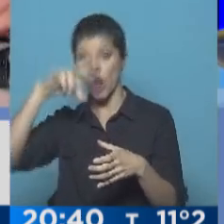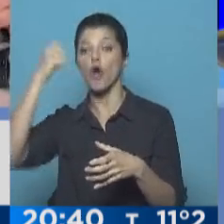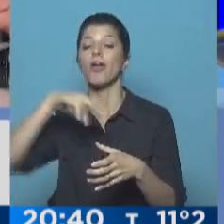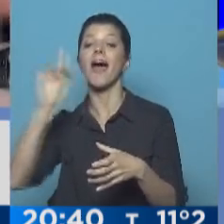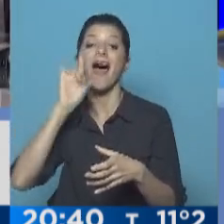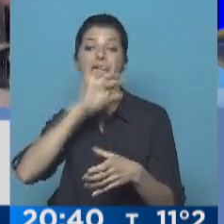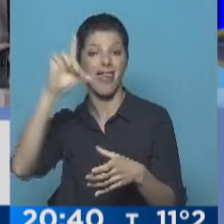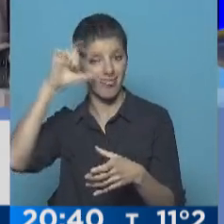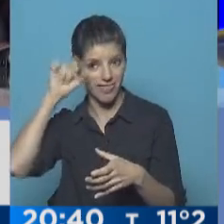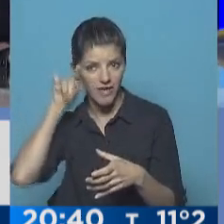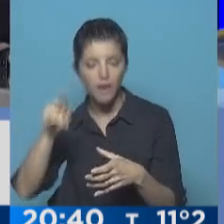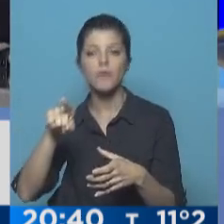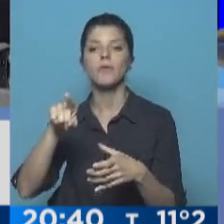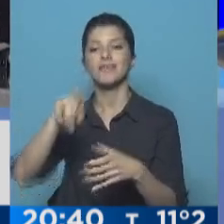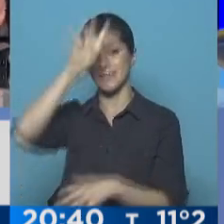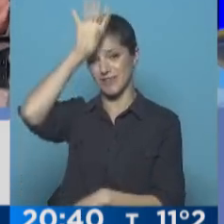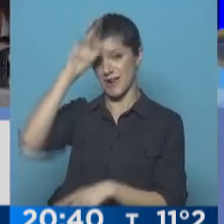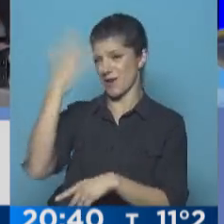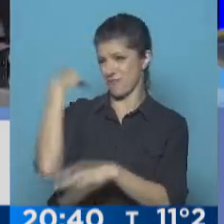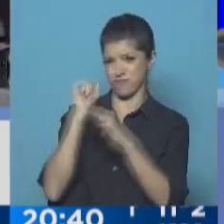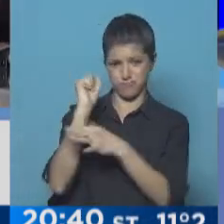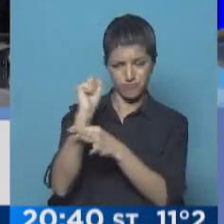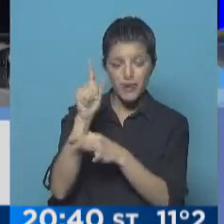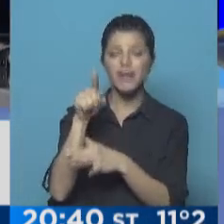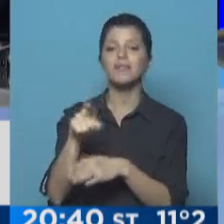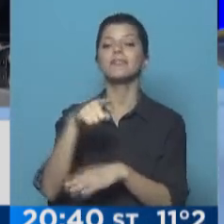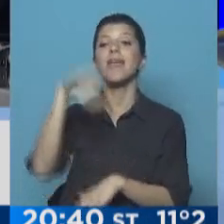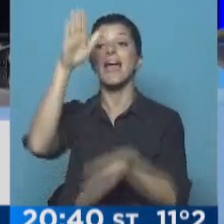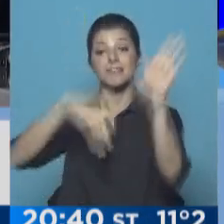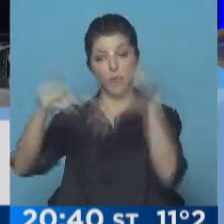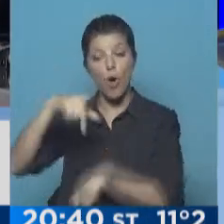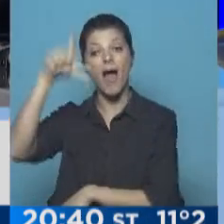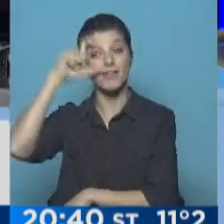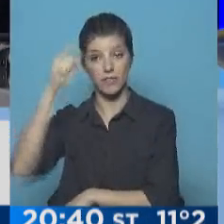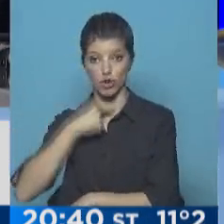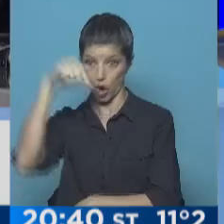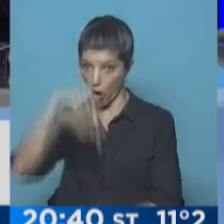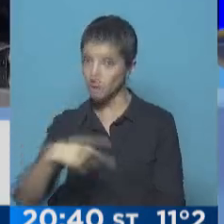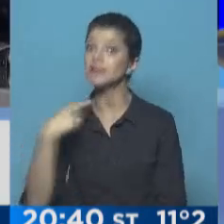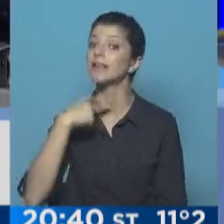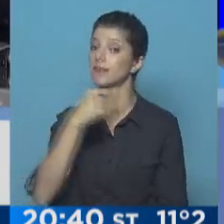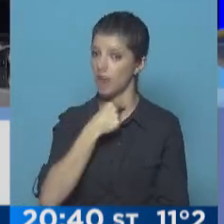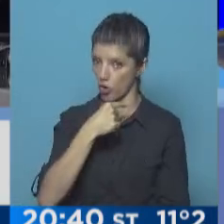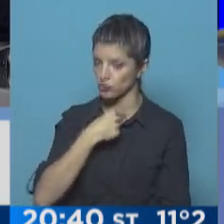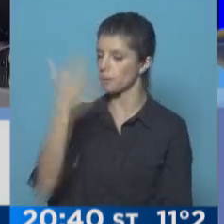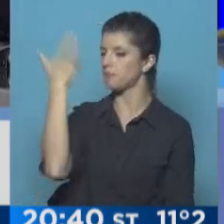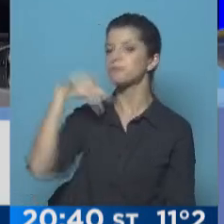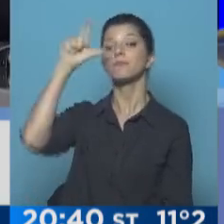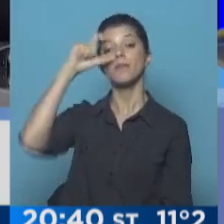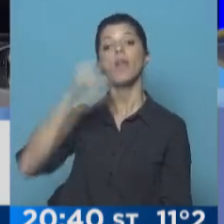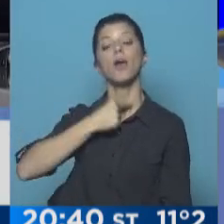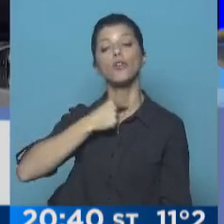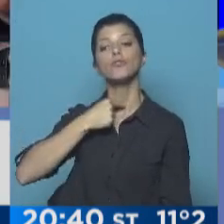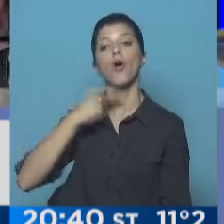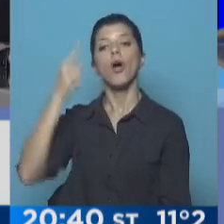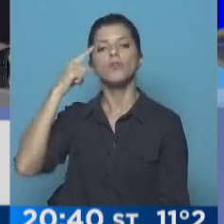de las organizaciones indígenas históricas, había convocado para el 10 de agosto, hoy es 13, a un levantamiento popular